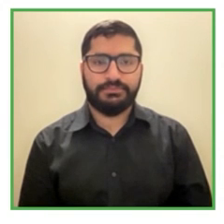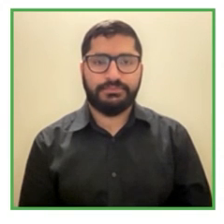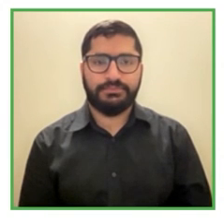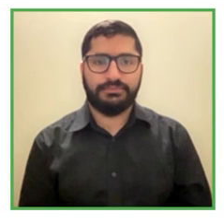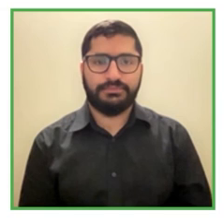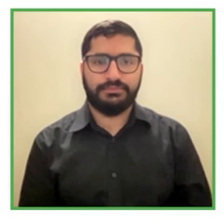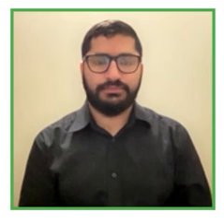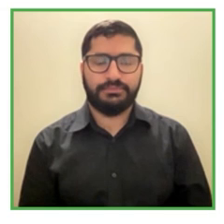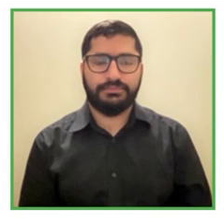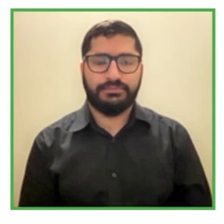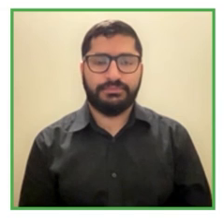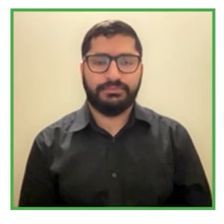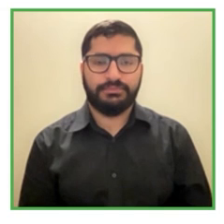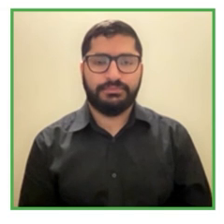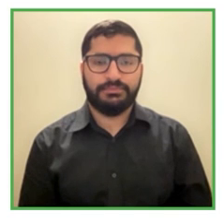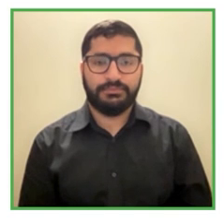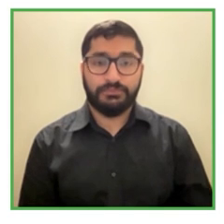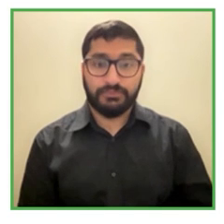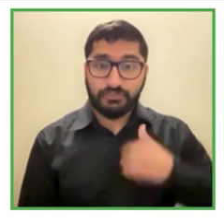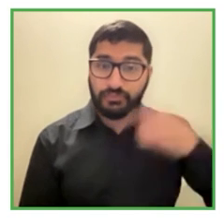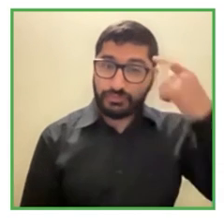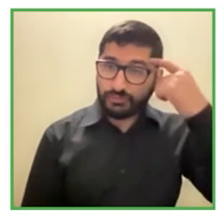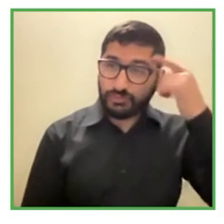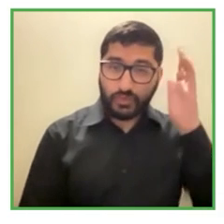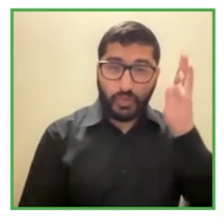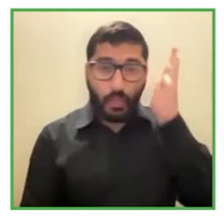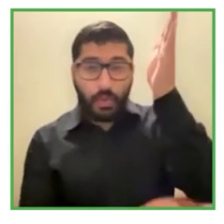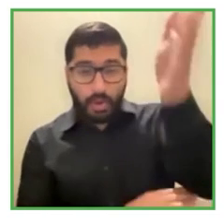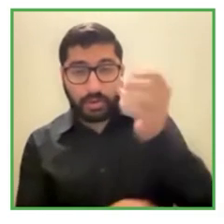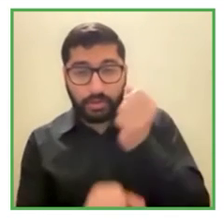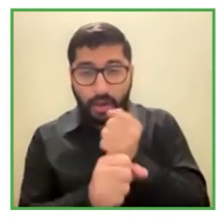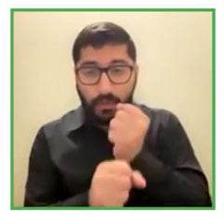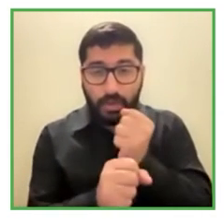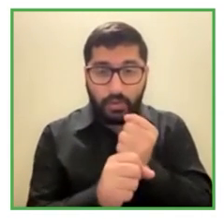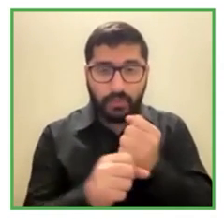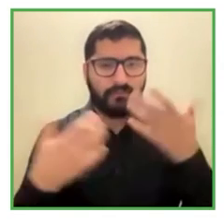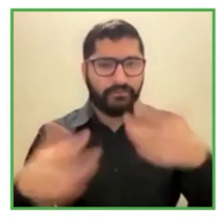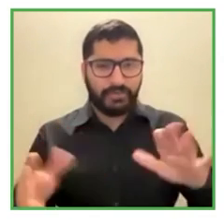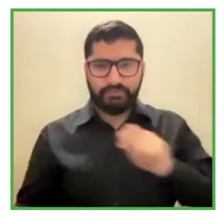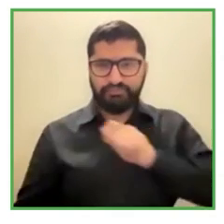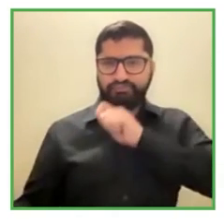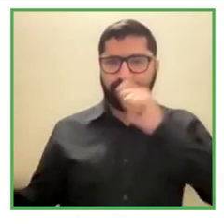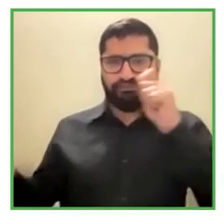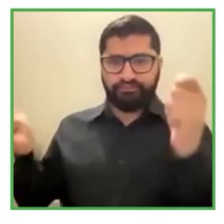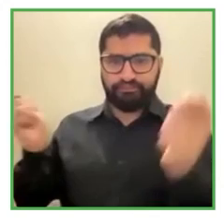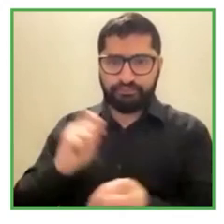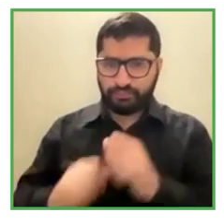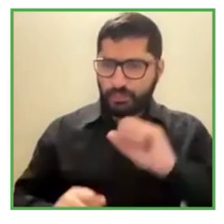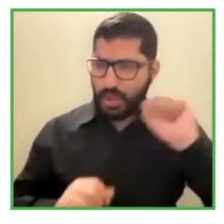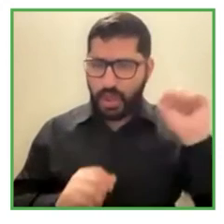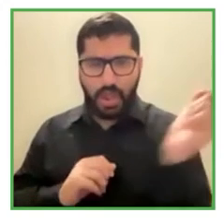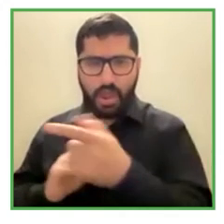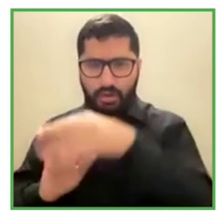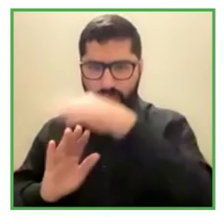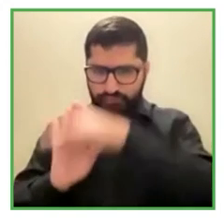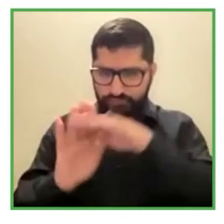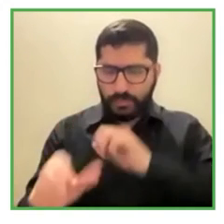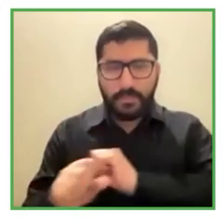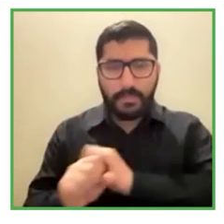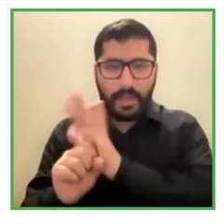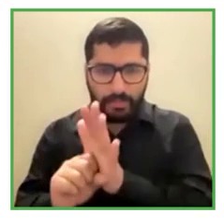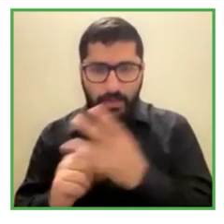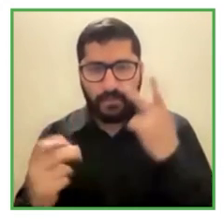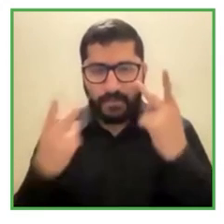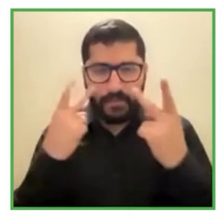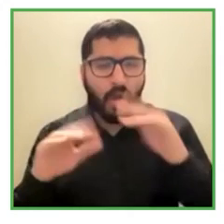Creo que el futuro del trabajo ha cambiado completamente después del COVID. Viendo lo que ocurrió en Helm en los últimos 2 años, literalmente